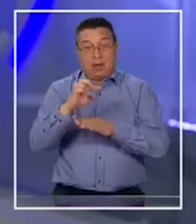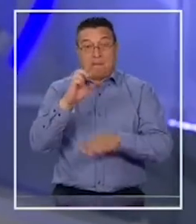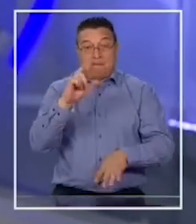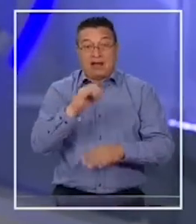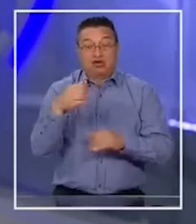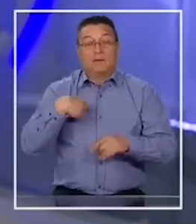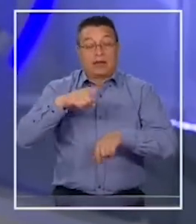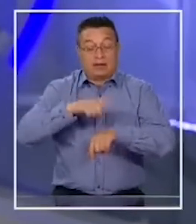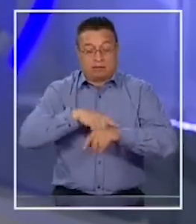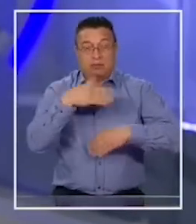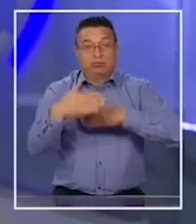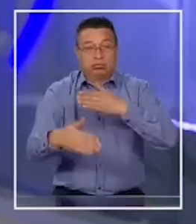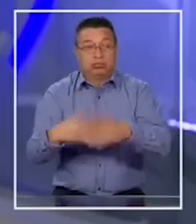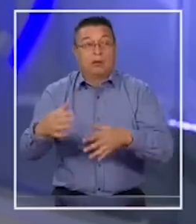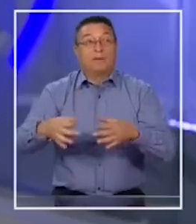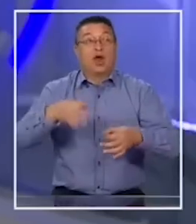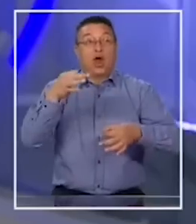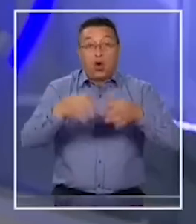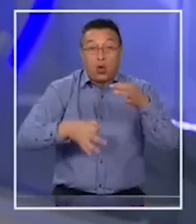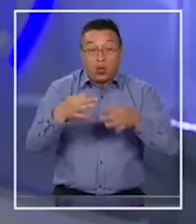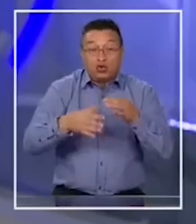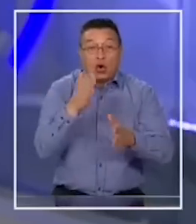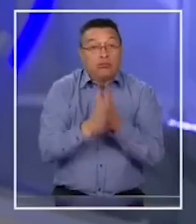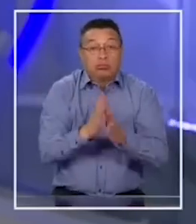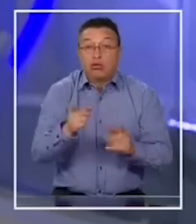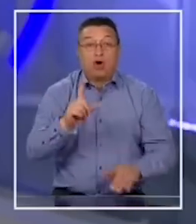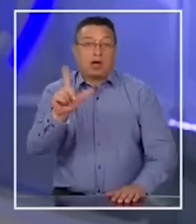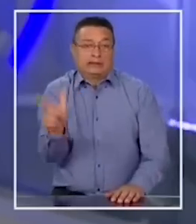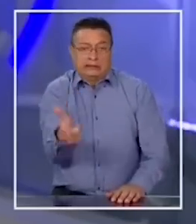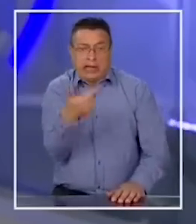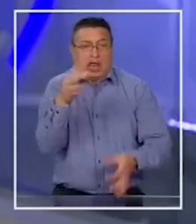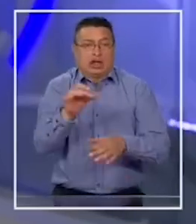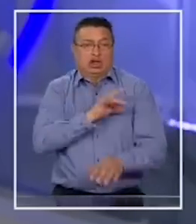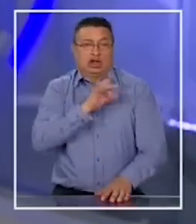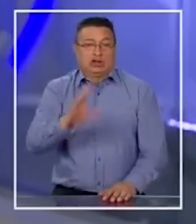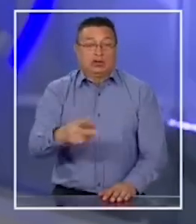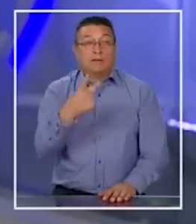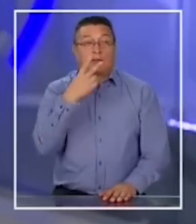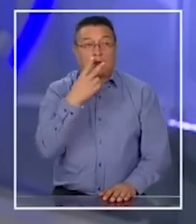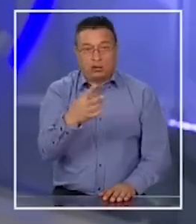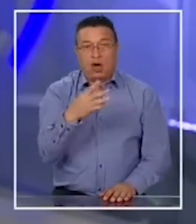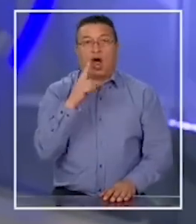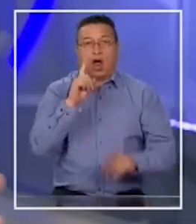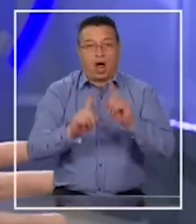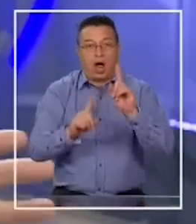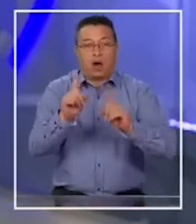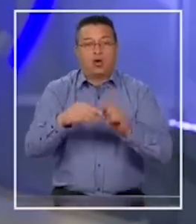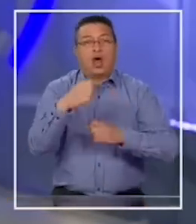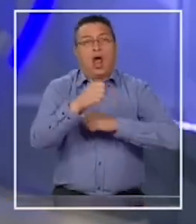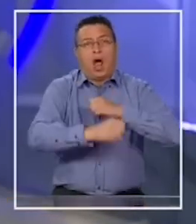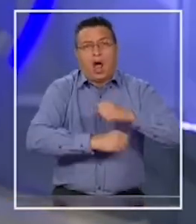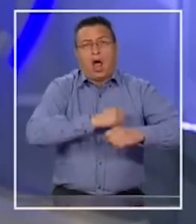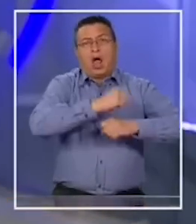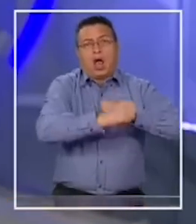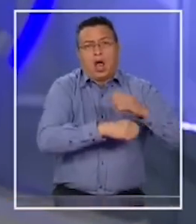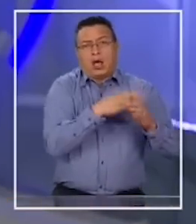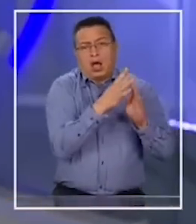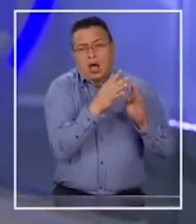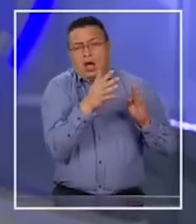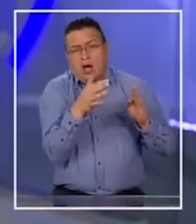va a tener que implementar con el tiempo los juicios no se aceleran los juicios en Chile son lentos hemos visto casos dramáticos donde después de años de